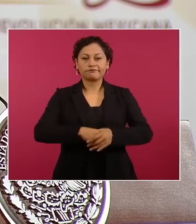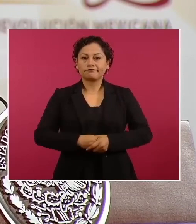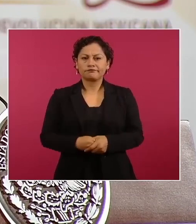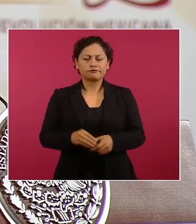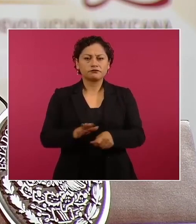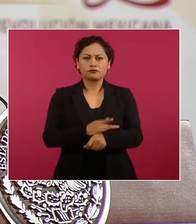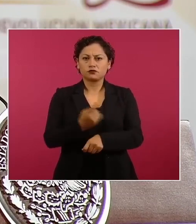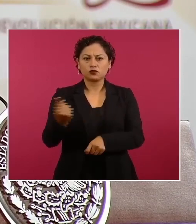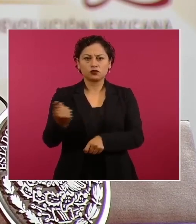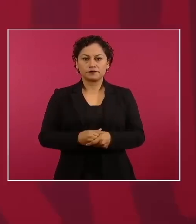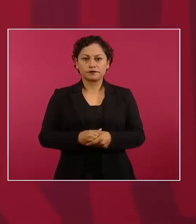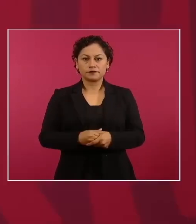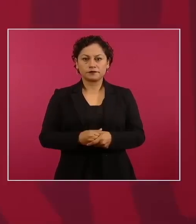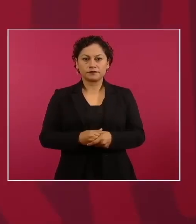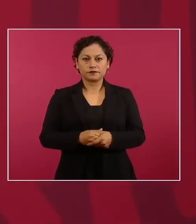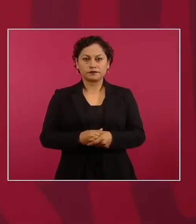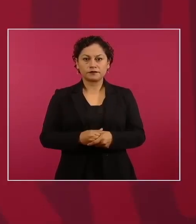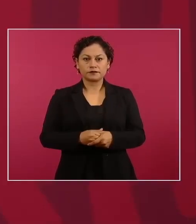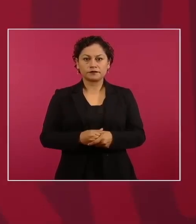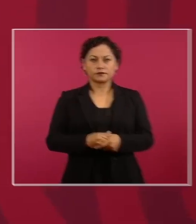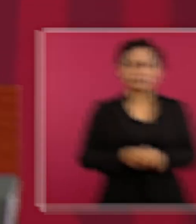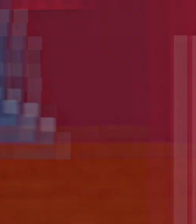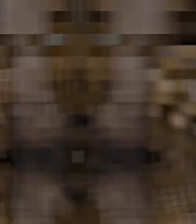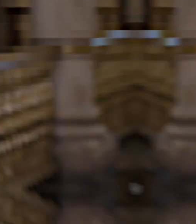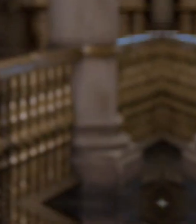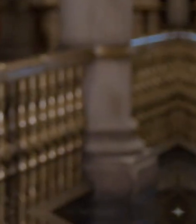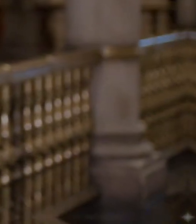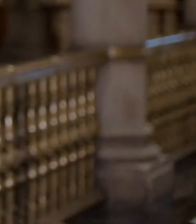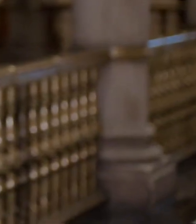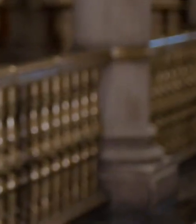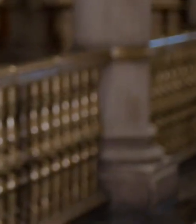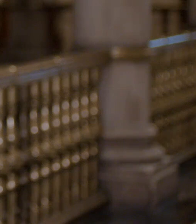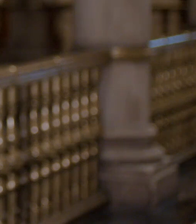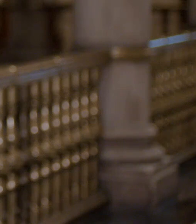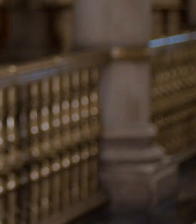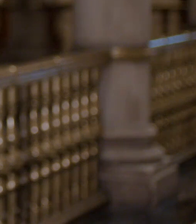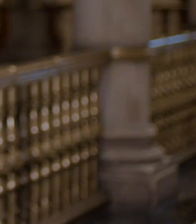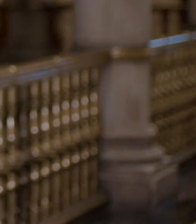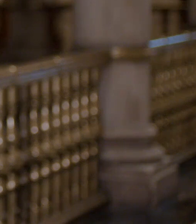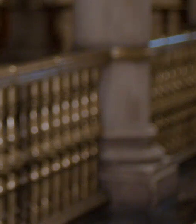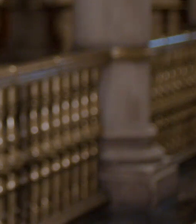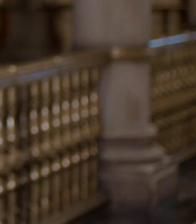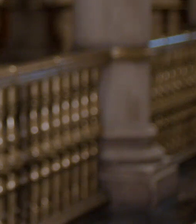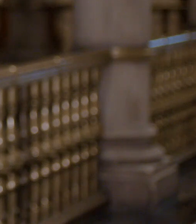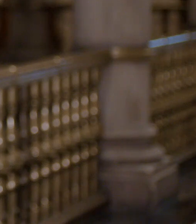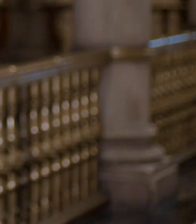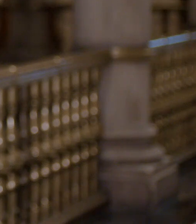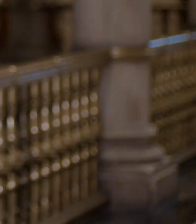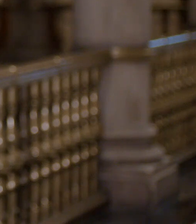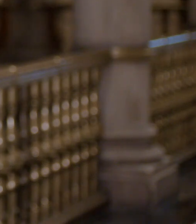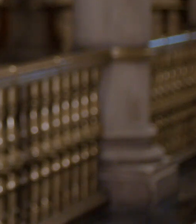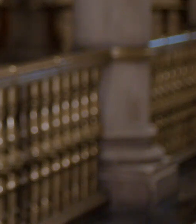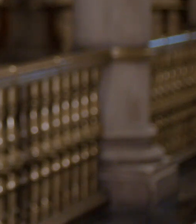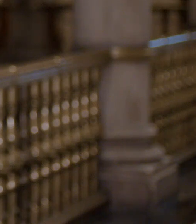llama tanto la atención bueno por dos razones la primera Porque muchos han comentado que Claudia sheinbaum está haciendo todo esto para hacer campaña a nivel nacional